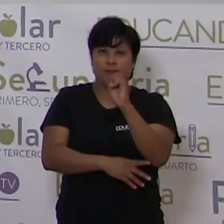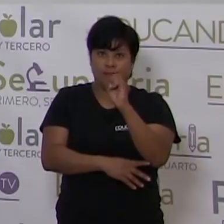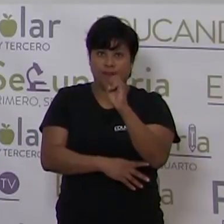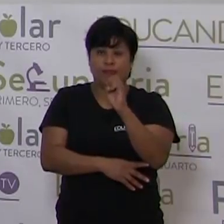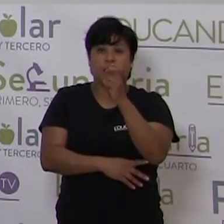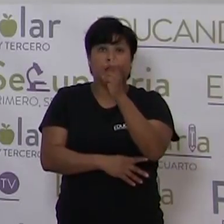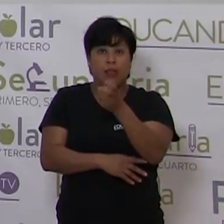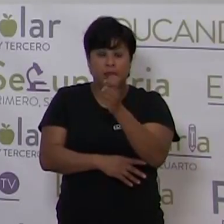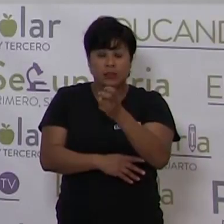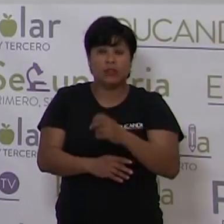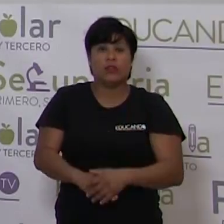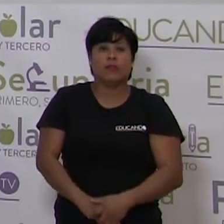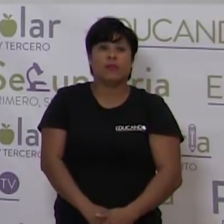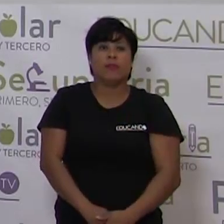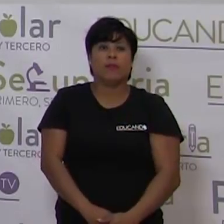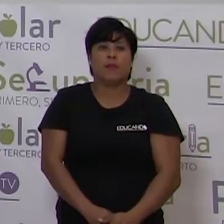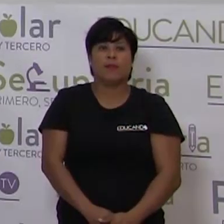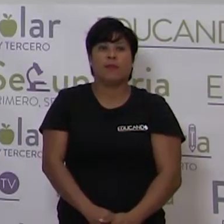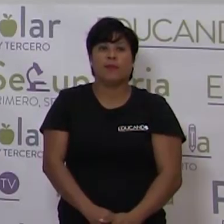Y